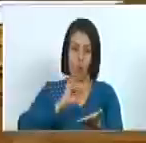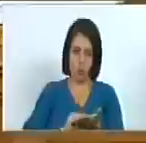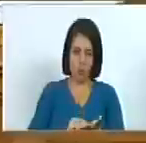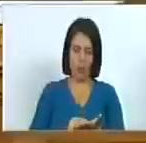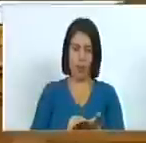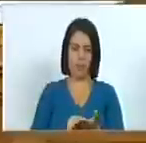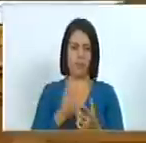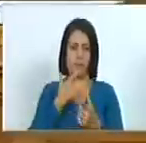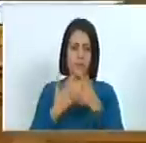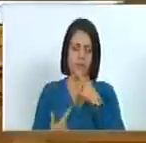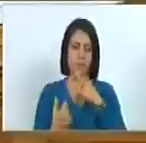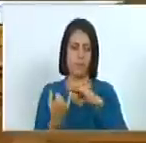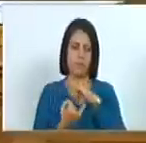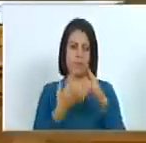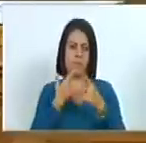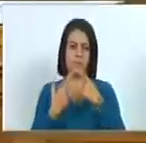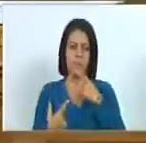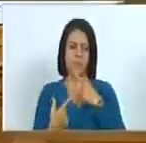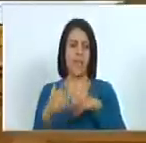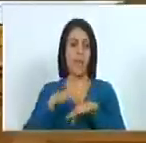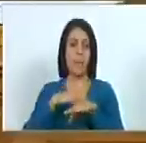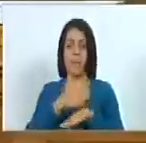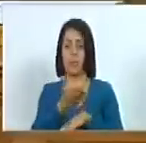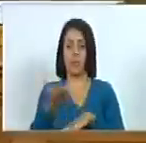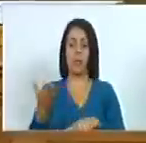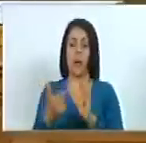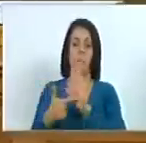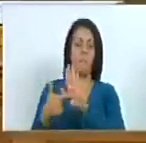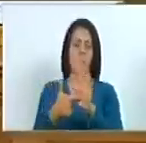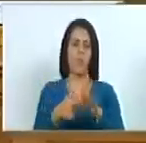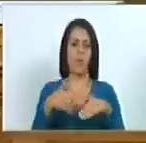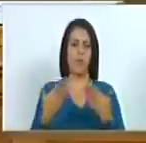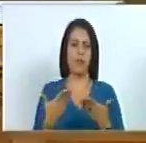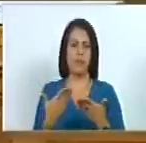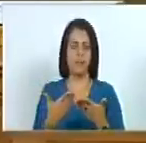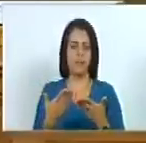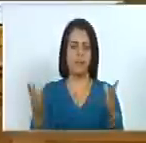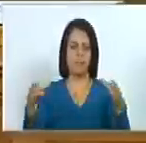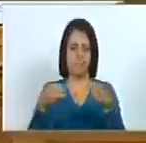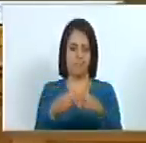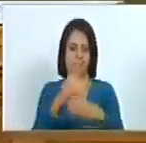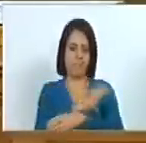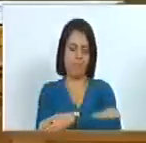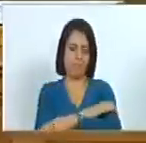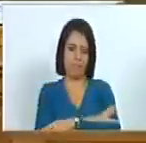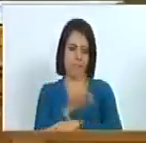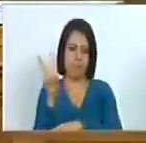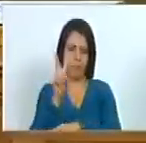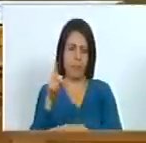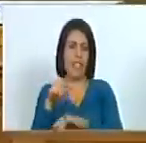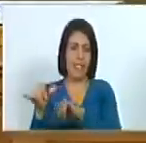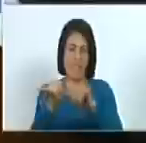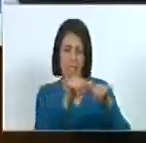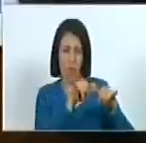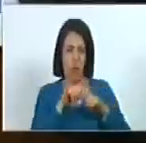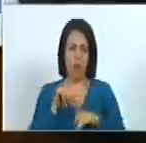ejercicio político. Eso no es nada más con ustedes. Lo que pasa es que ustedes son una muestra de lo que conforma la oposición venezolana, porque hablan